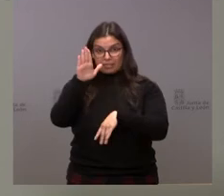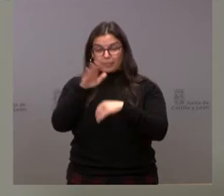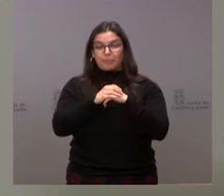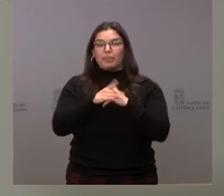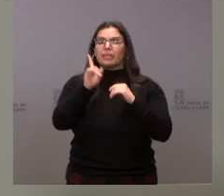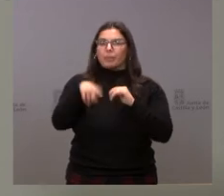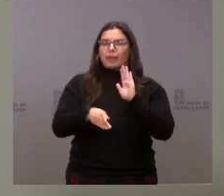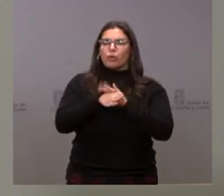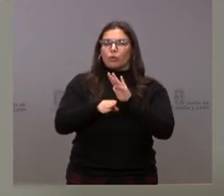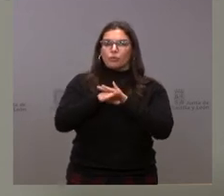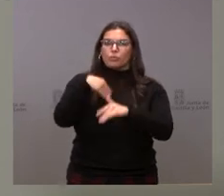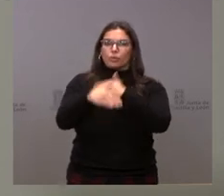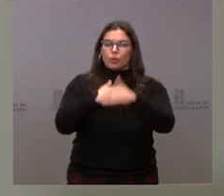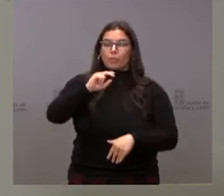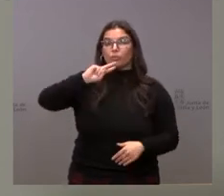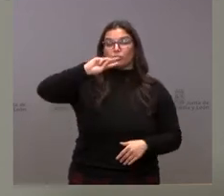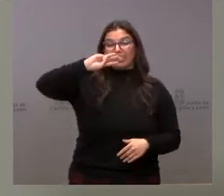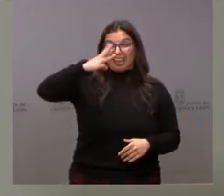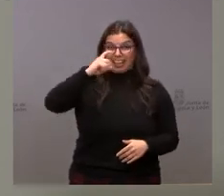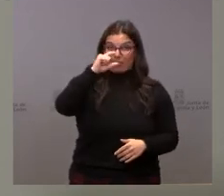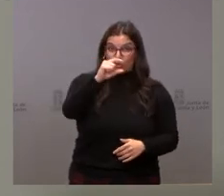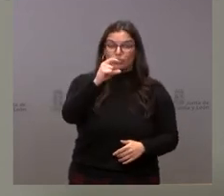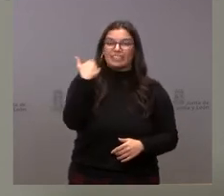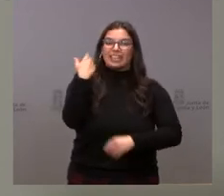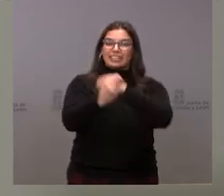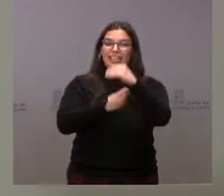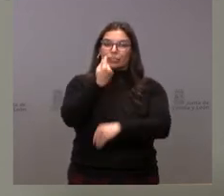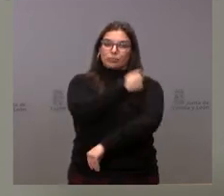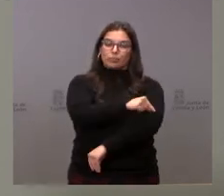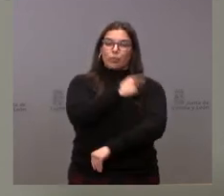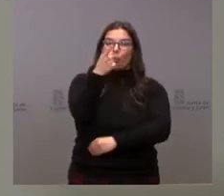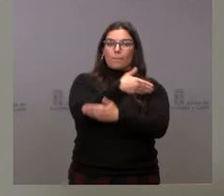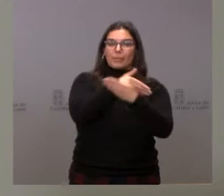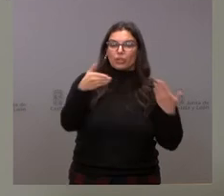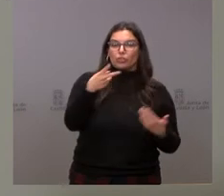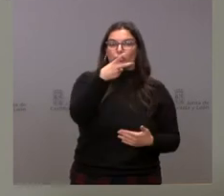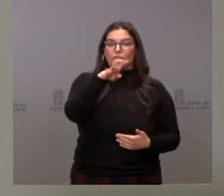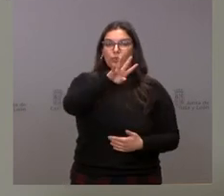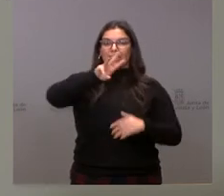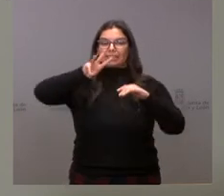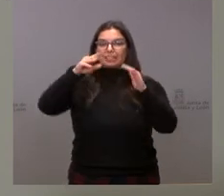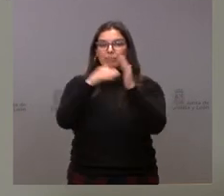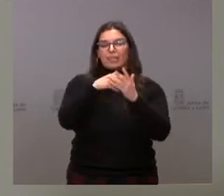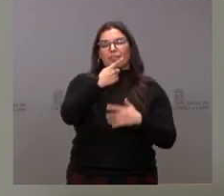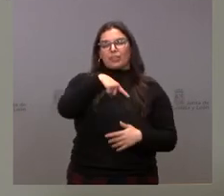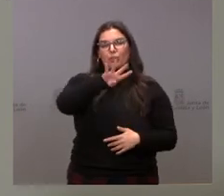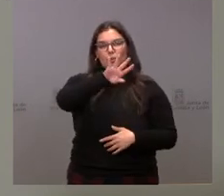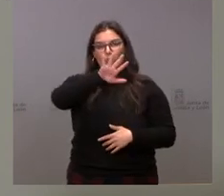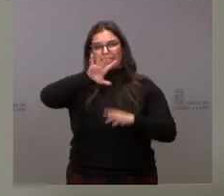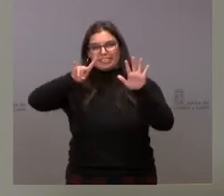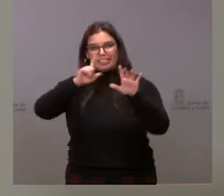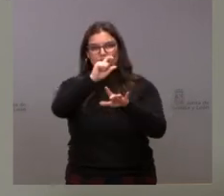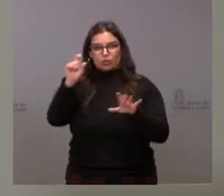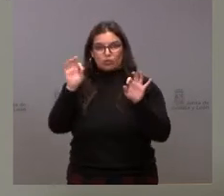continuamos con las dosis de refuerzo que ya se han administrado un total de un millón 243 mil 156 dosis lo que